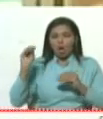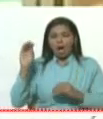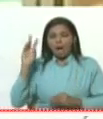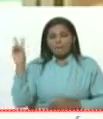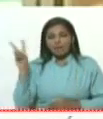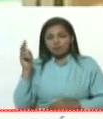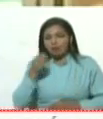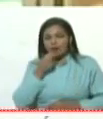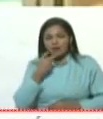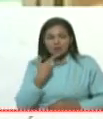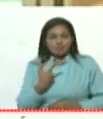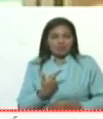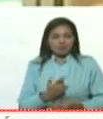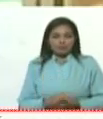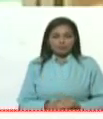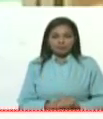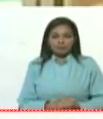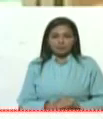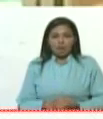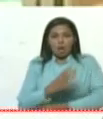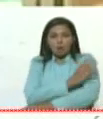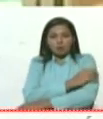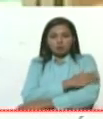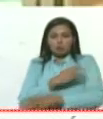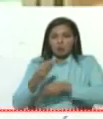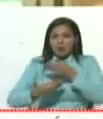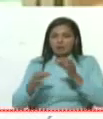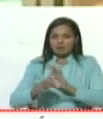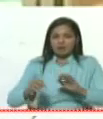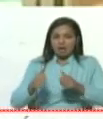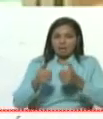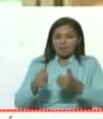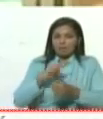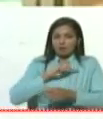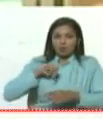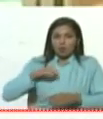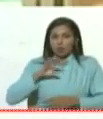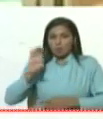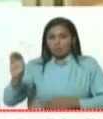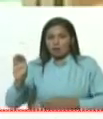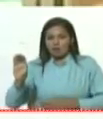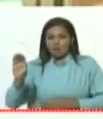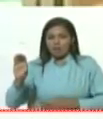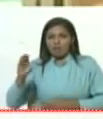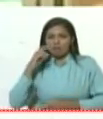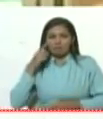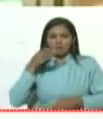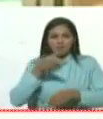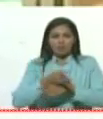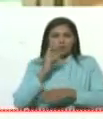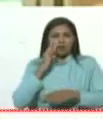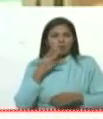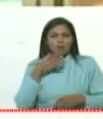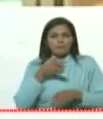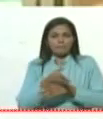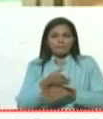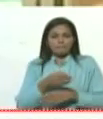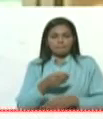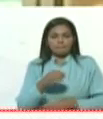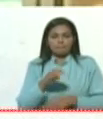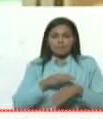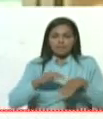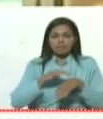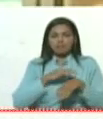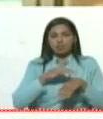bella. La oposición que no hace nada bien para el país o por el bien del país salió, apenas lanzamos la misión Venezuela Bella,